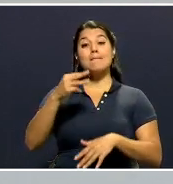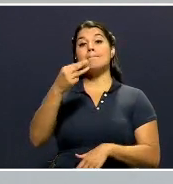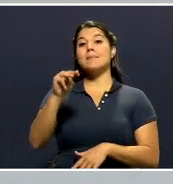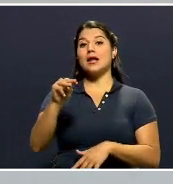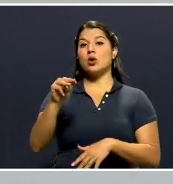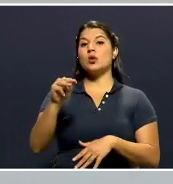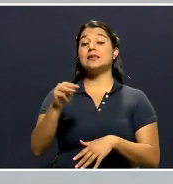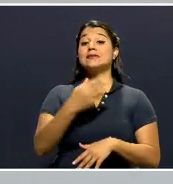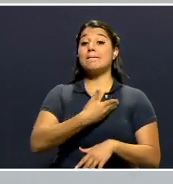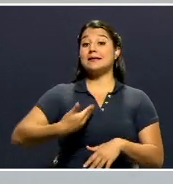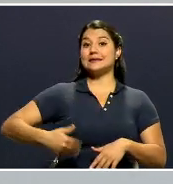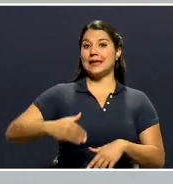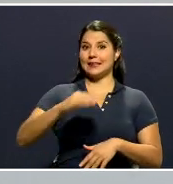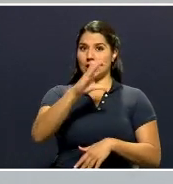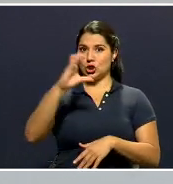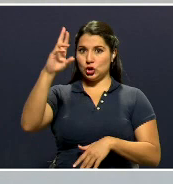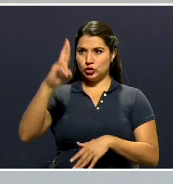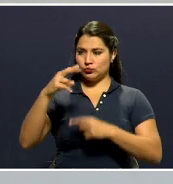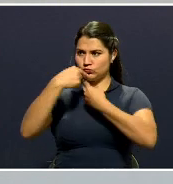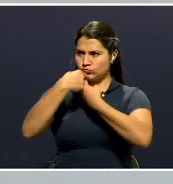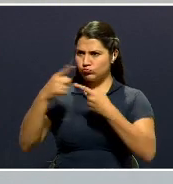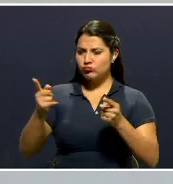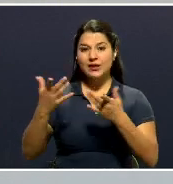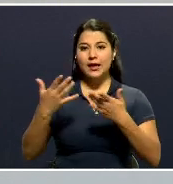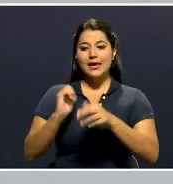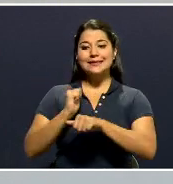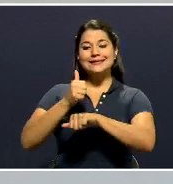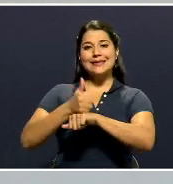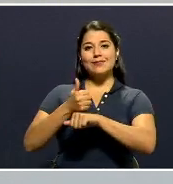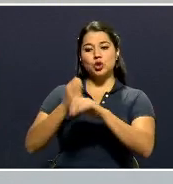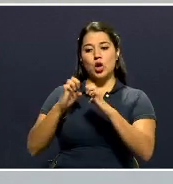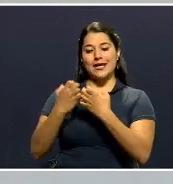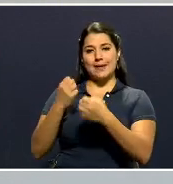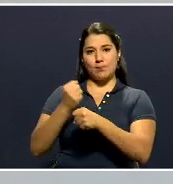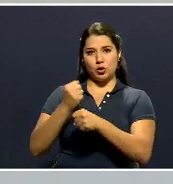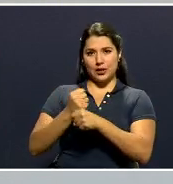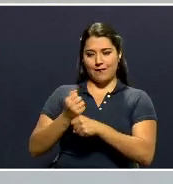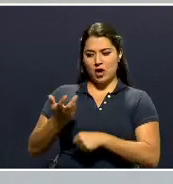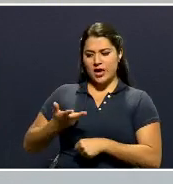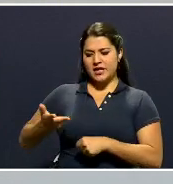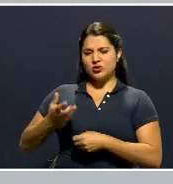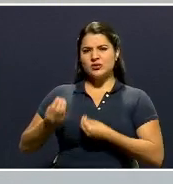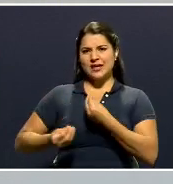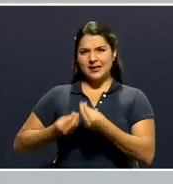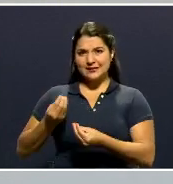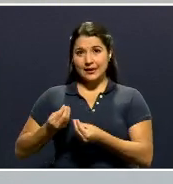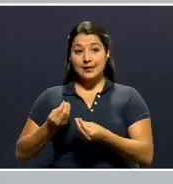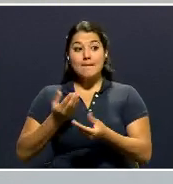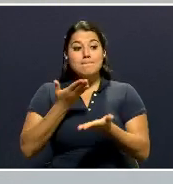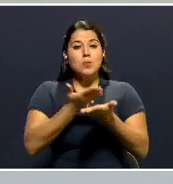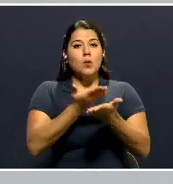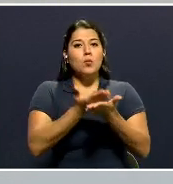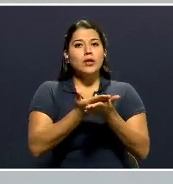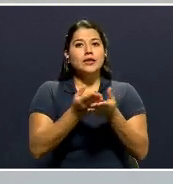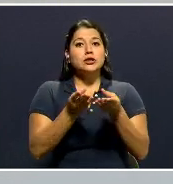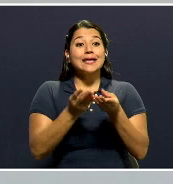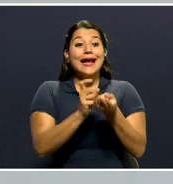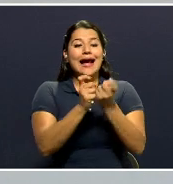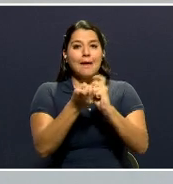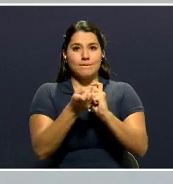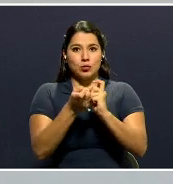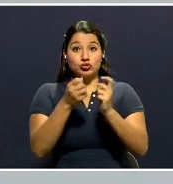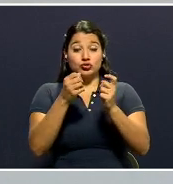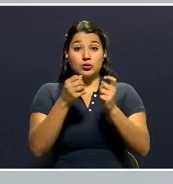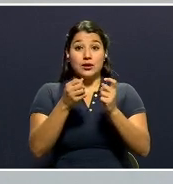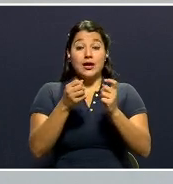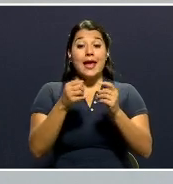de trabajo que se encargará de proponer reformas en un plazo de 2 meses a Casa Presidencial. Esto luego de la